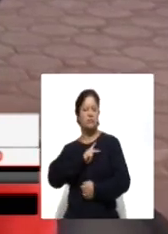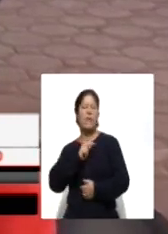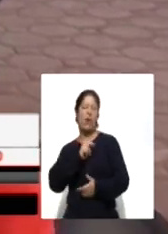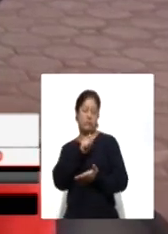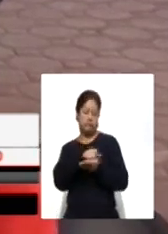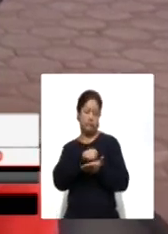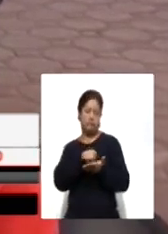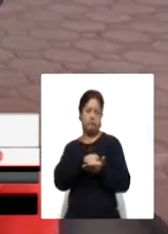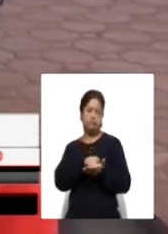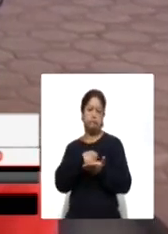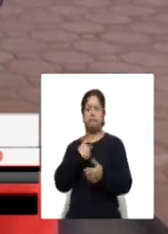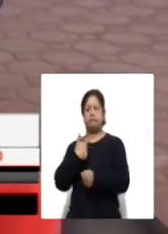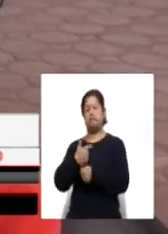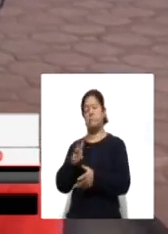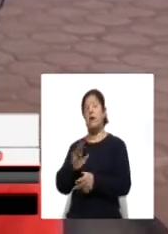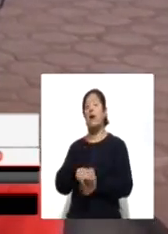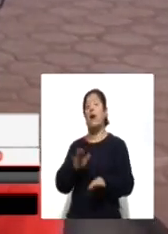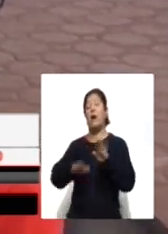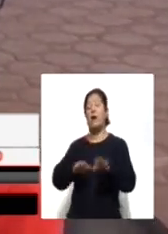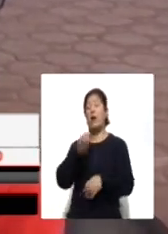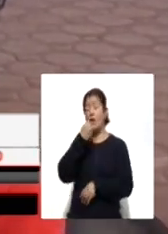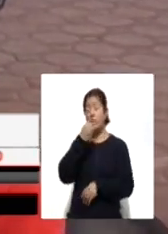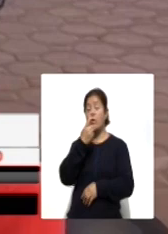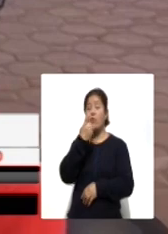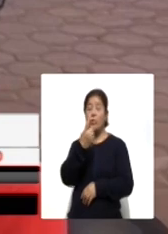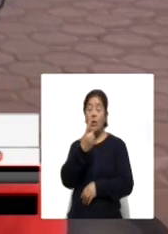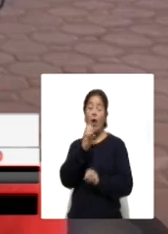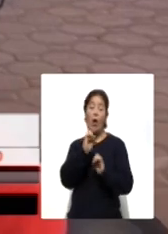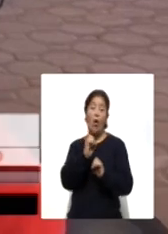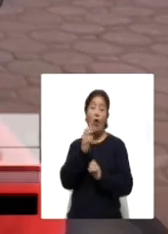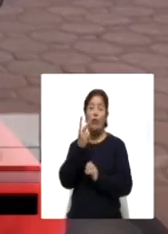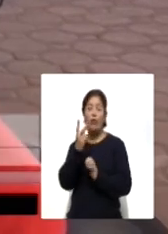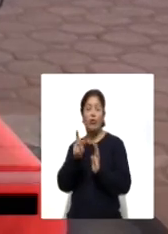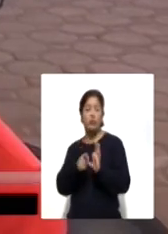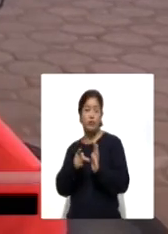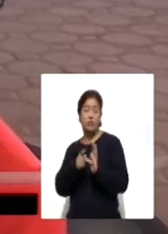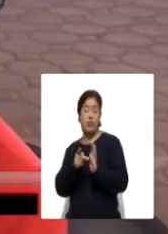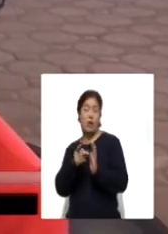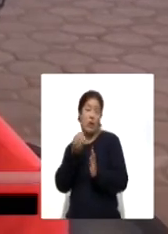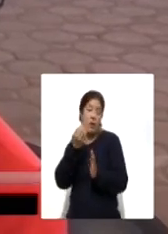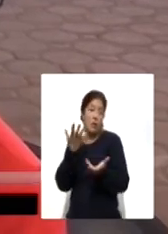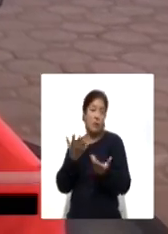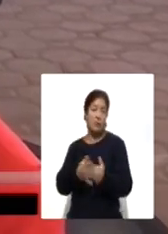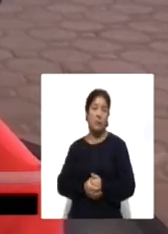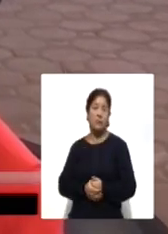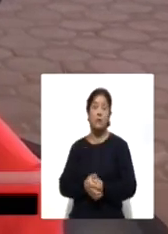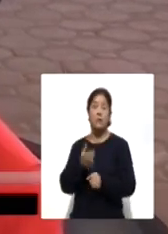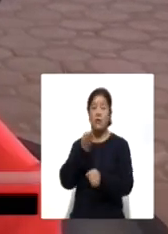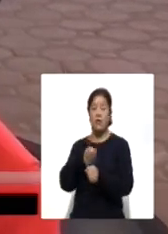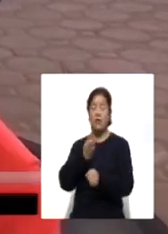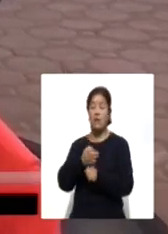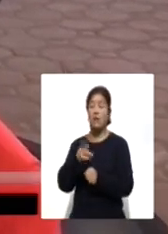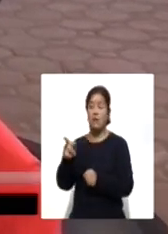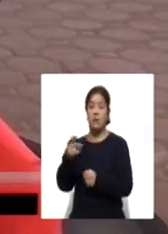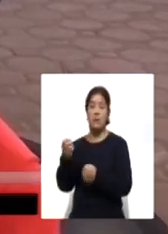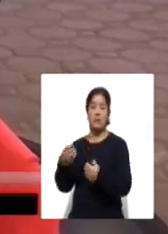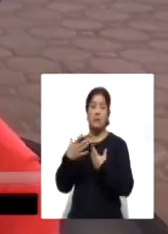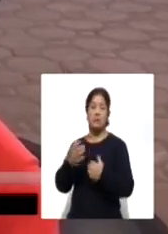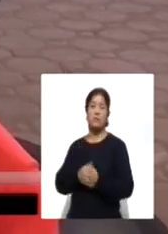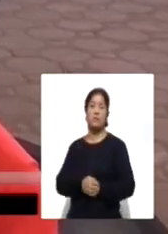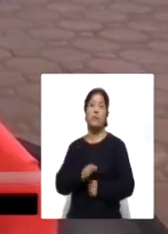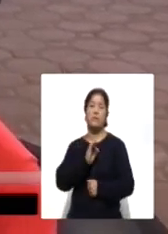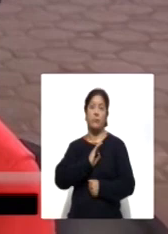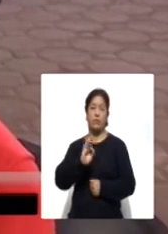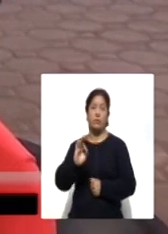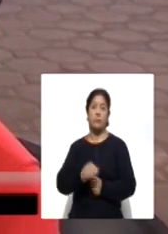verdad, una vez al día, dos veces a la semana, puede ser. Pero pues ahorita con esto, gracias a Dios, pues vamos a poder